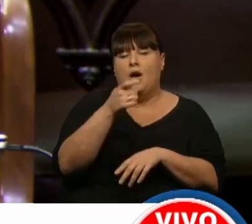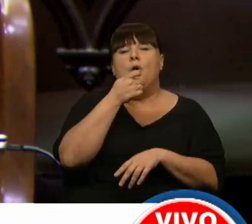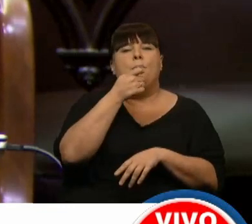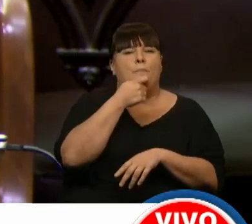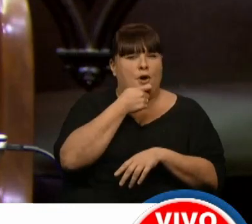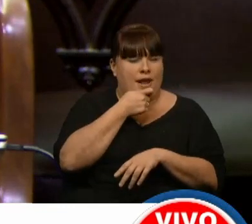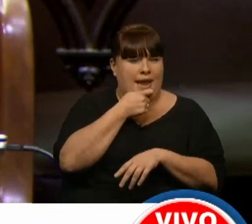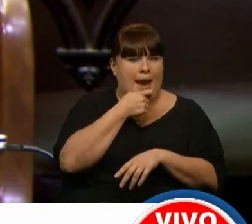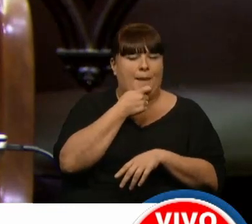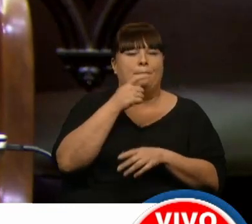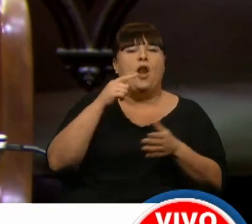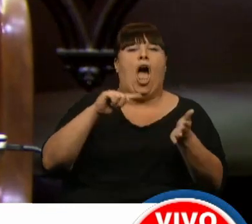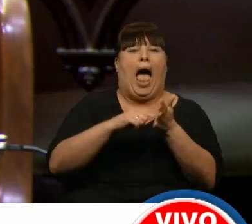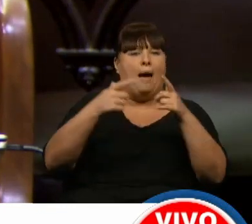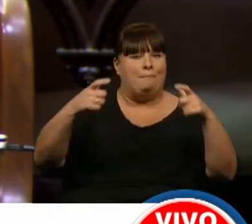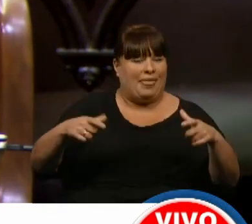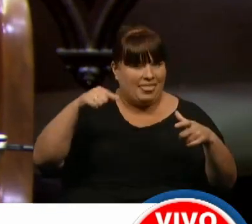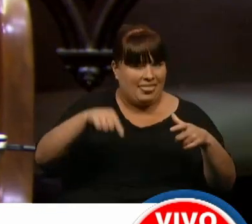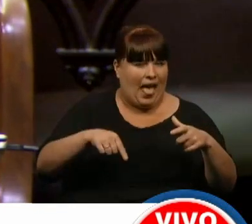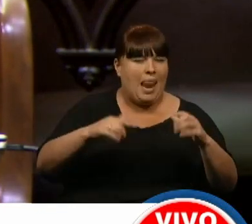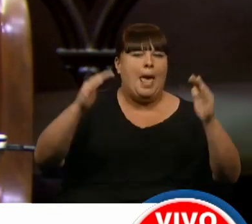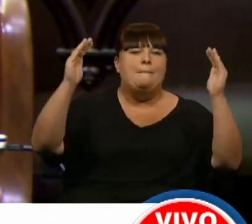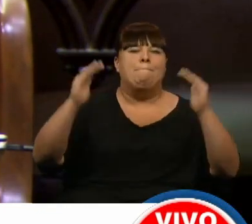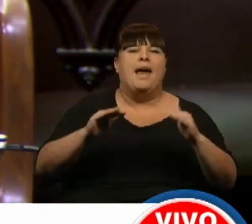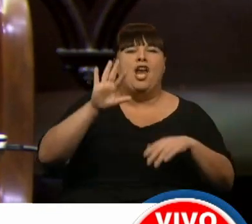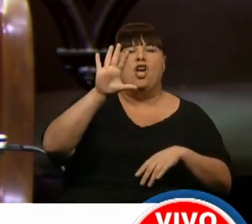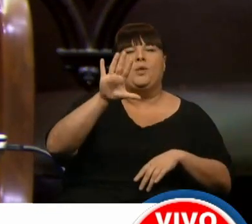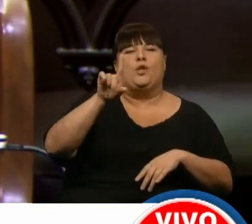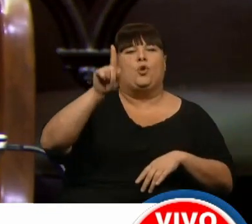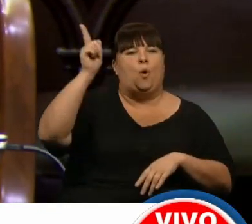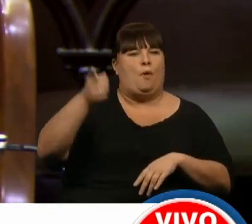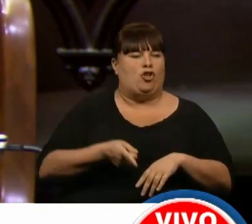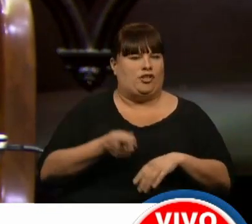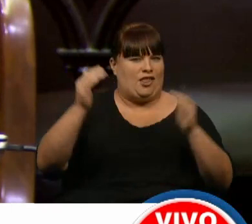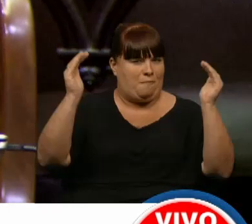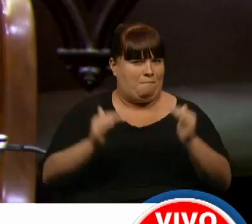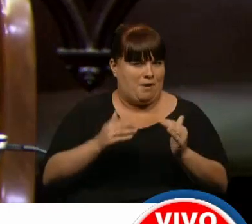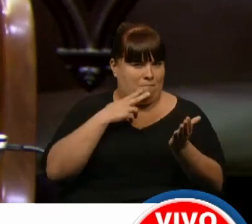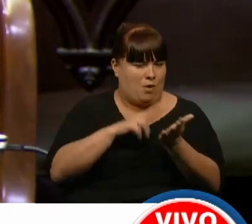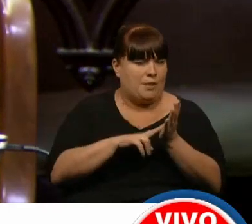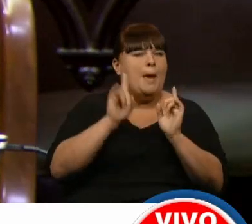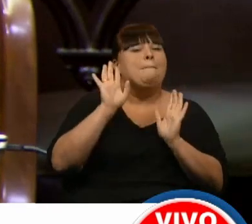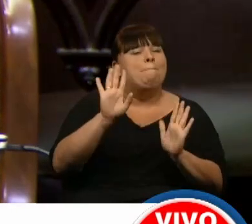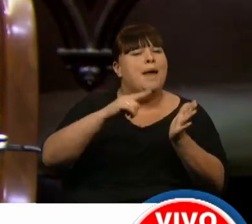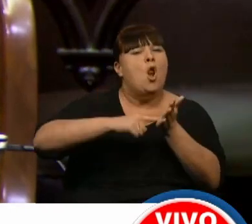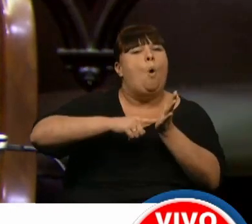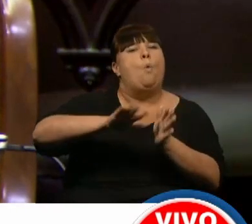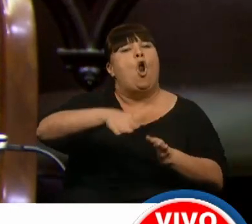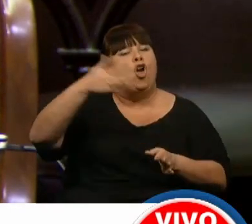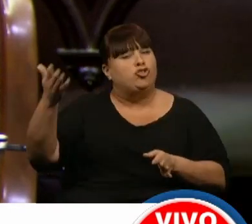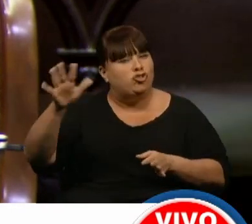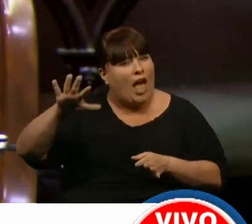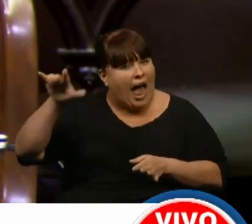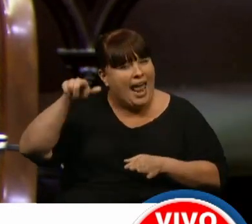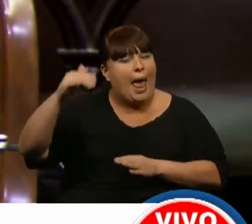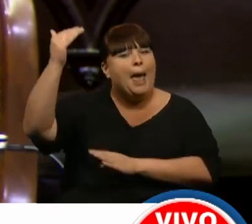por ejemplo, la capital federal va a disminuir en un 51%, pero en la provincia de Buenos